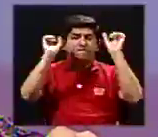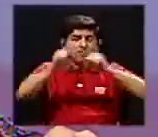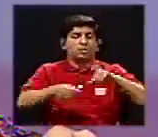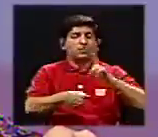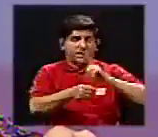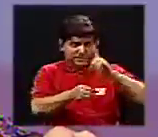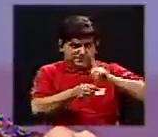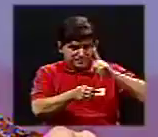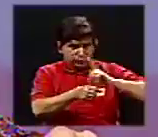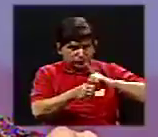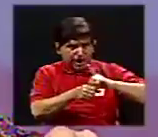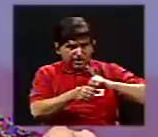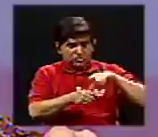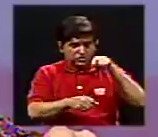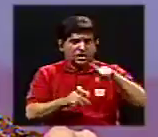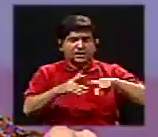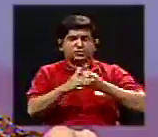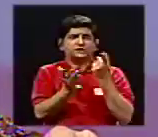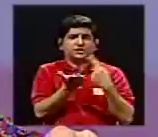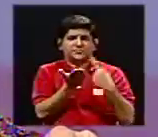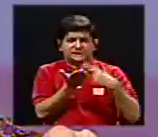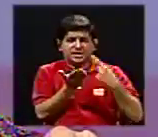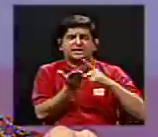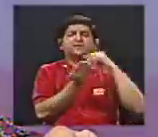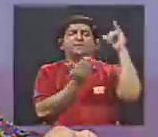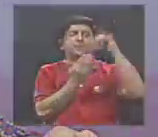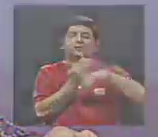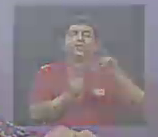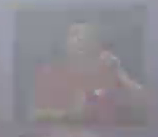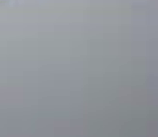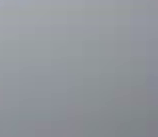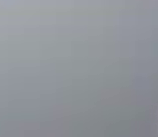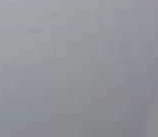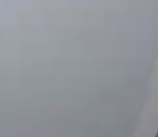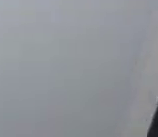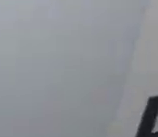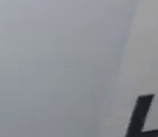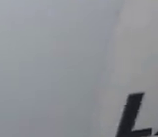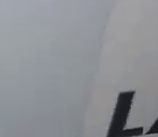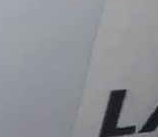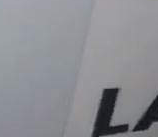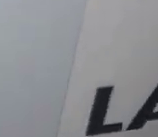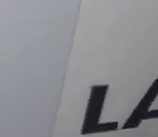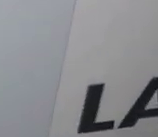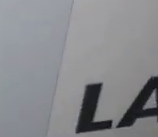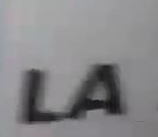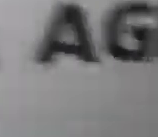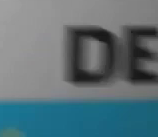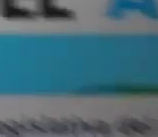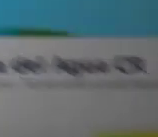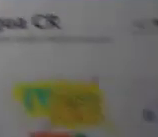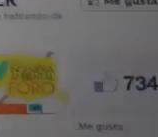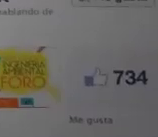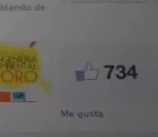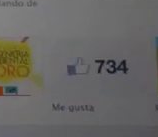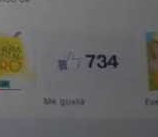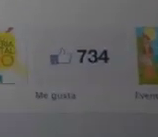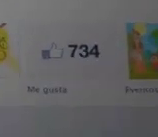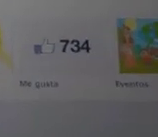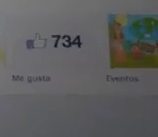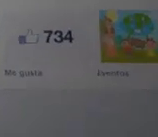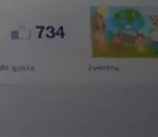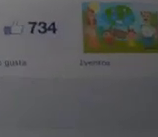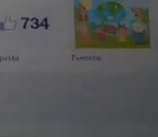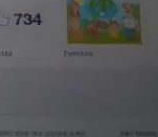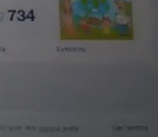los diputados entren a la discusión de este proyecto es noviembre. Así que por eso estamos corriendo. Y por eso